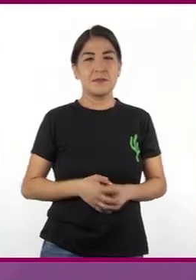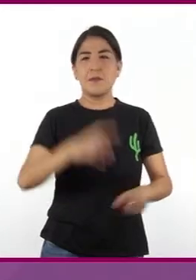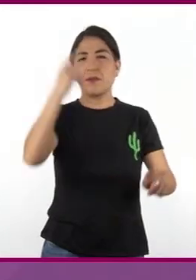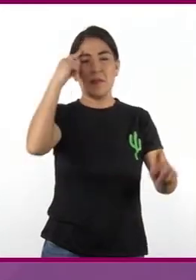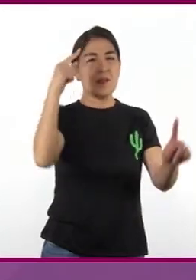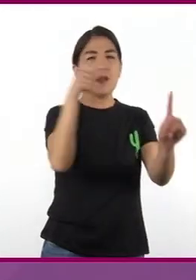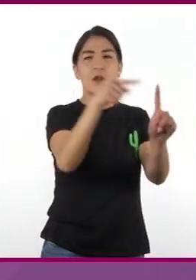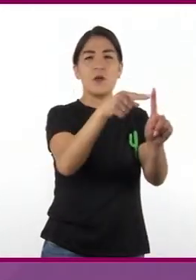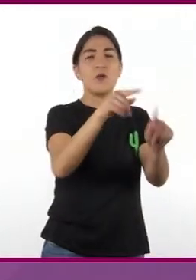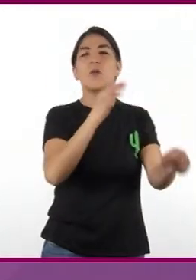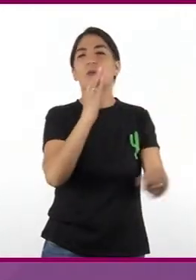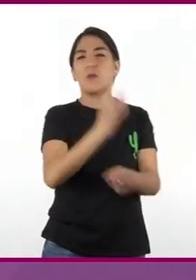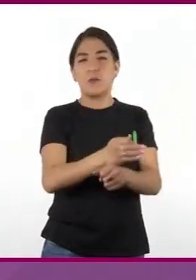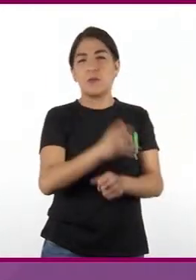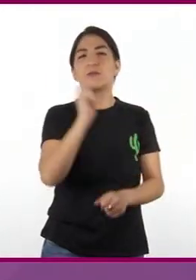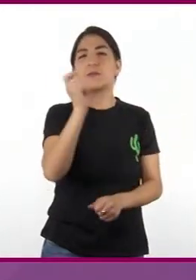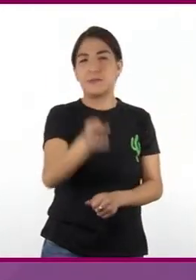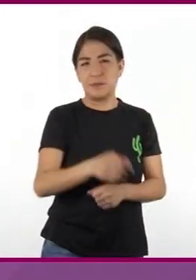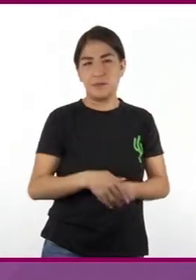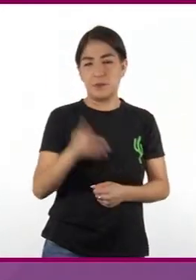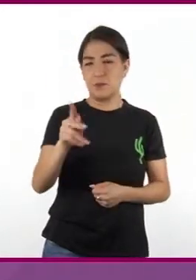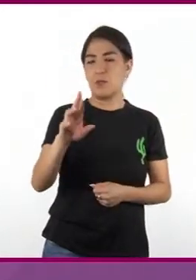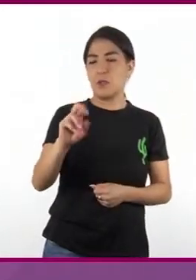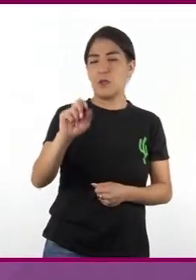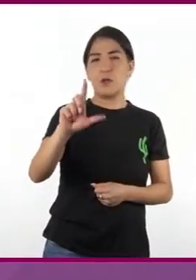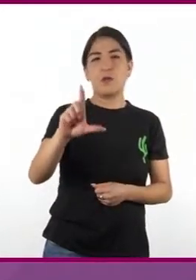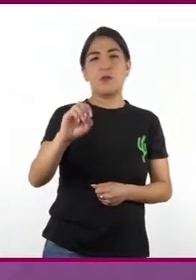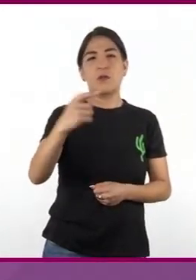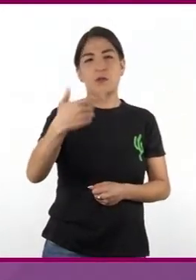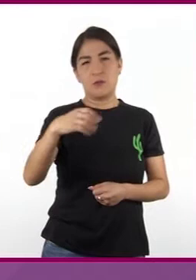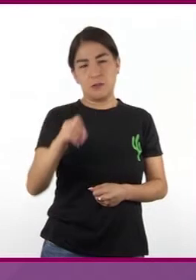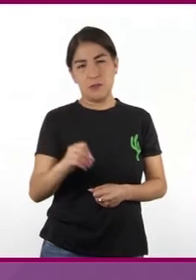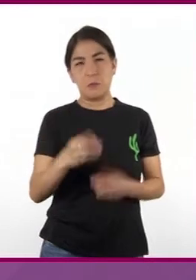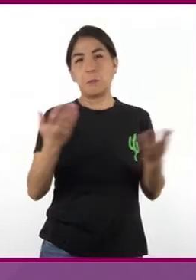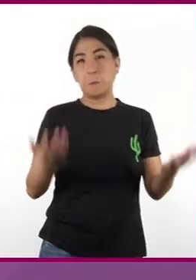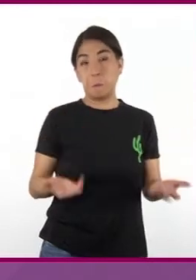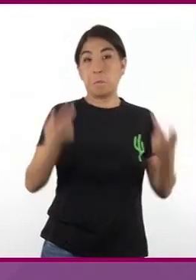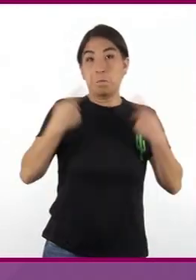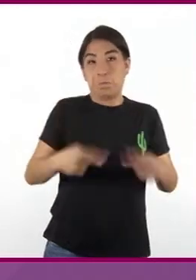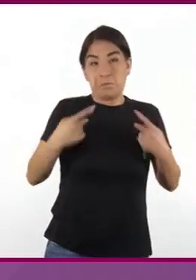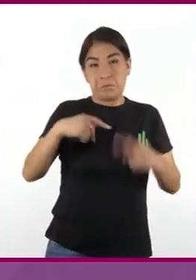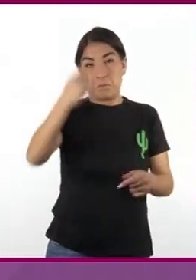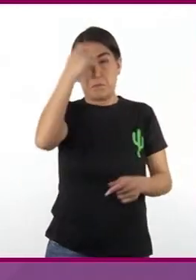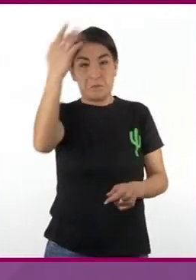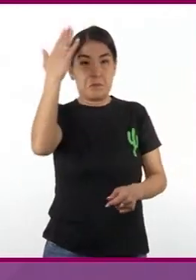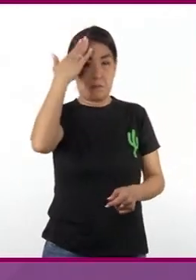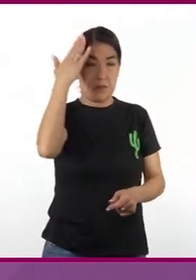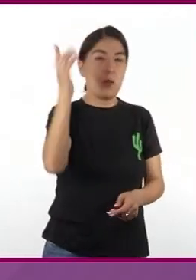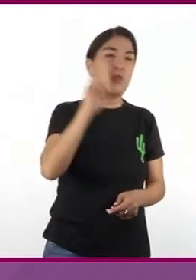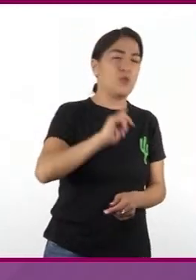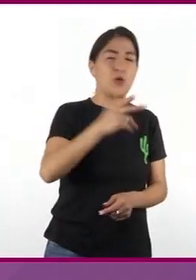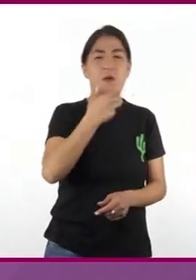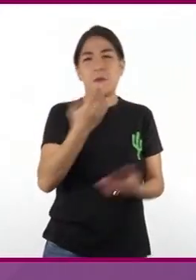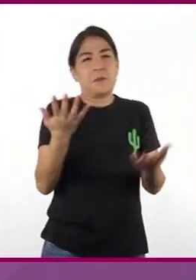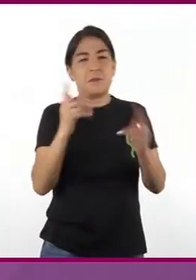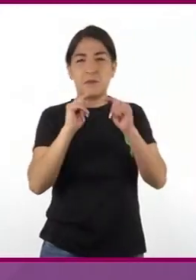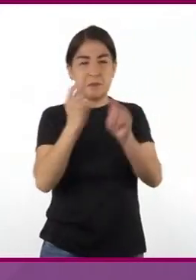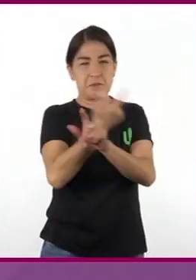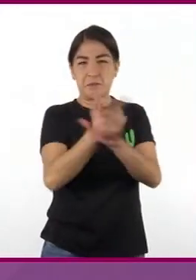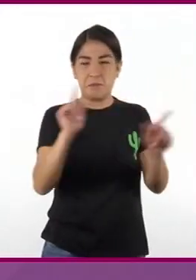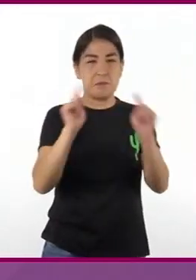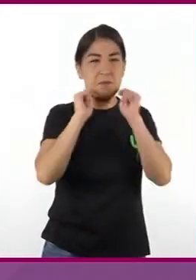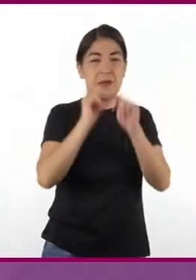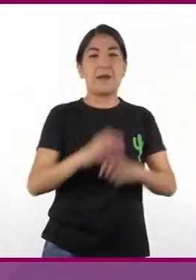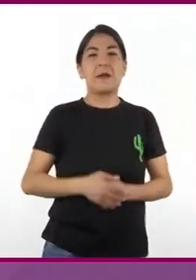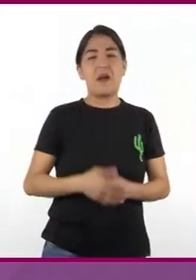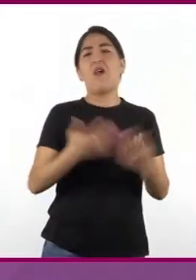Concentrémonos por lo pronto en el prólogo, el cual puede ser escrito por el propio autor o la propia autora de la obra, o bien